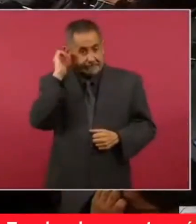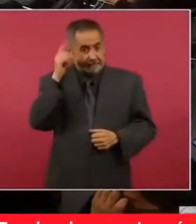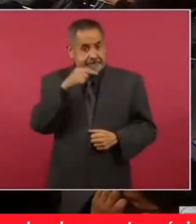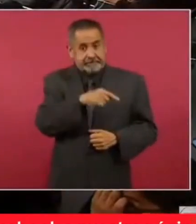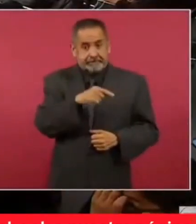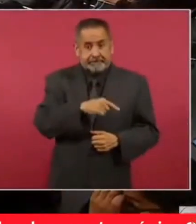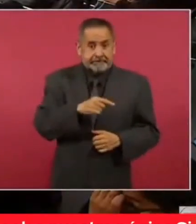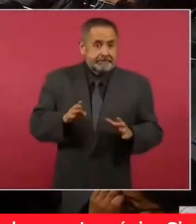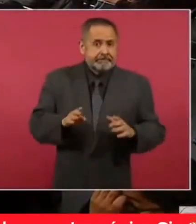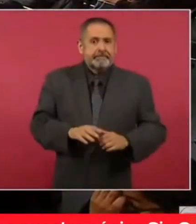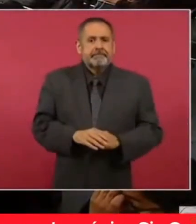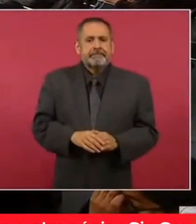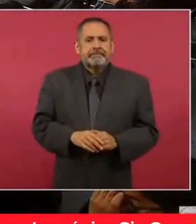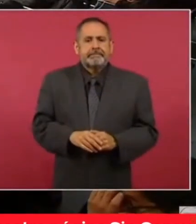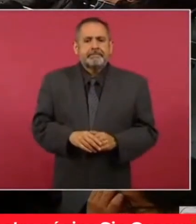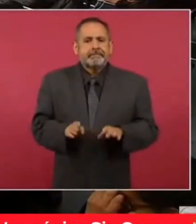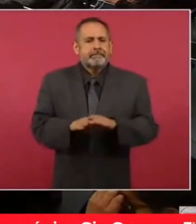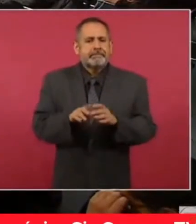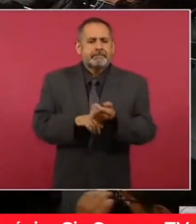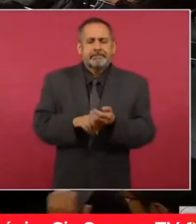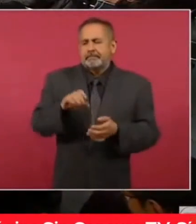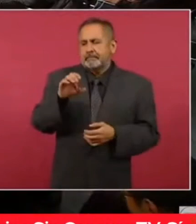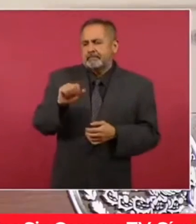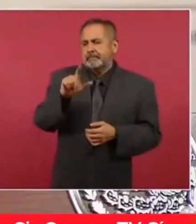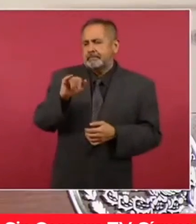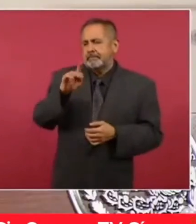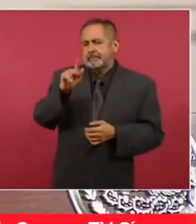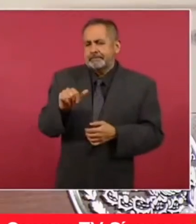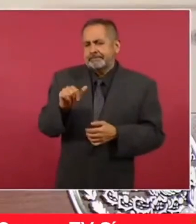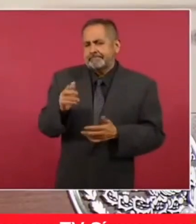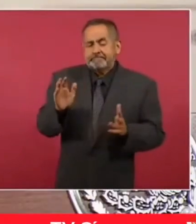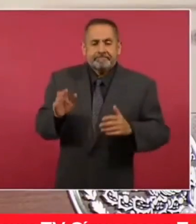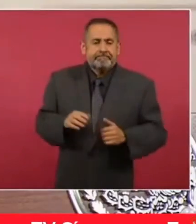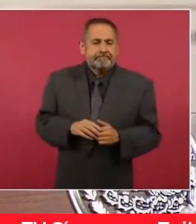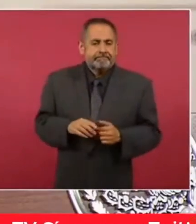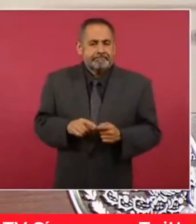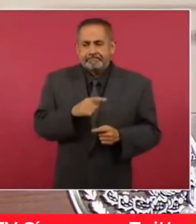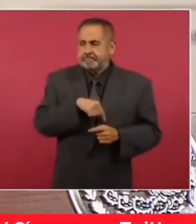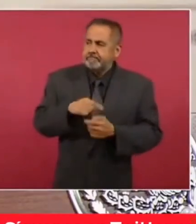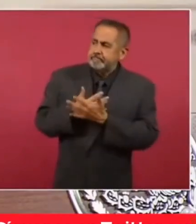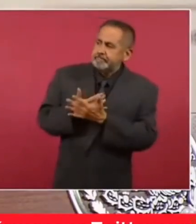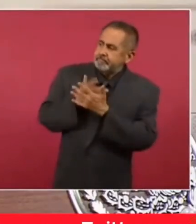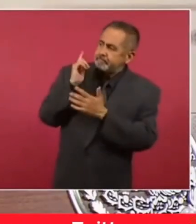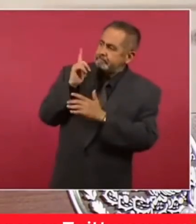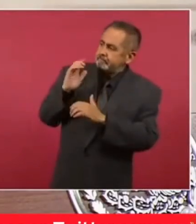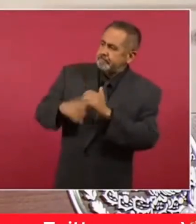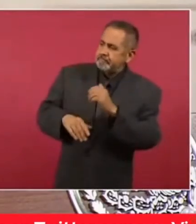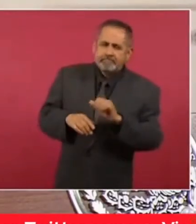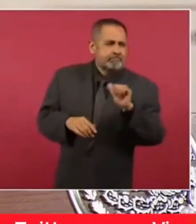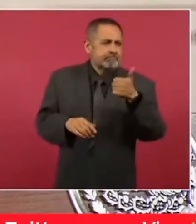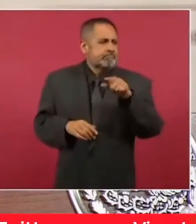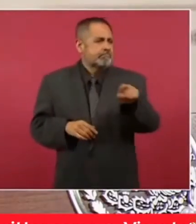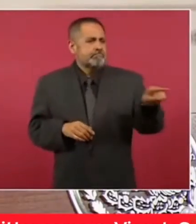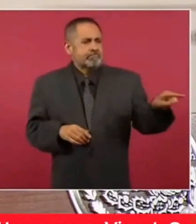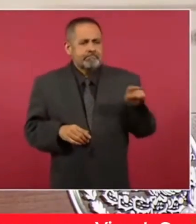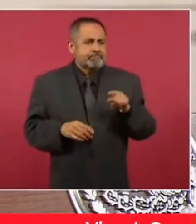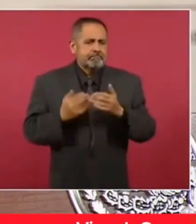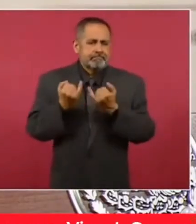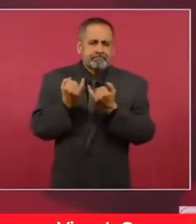es lo de calica están esperando y otros casos